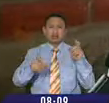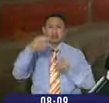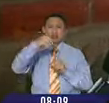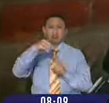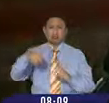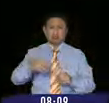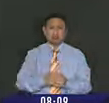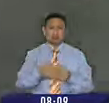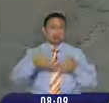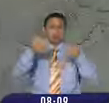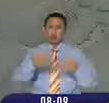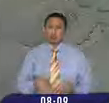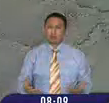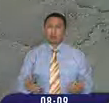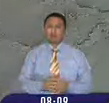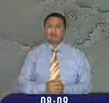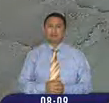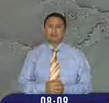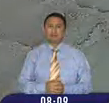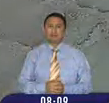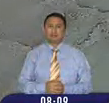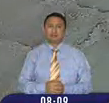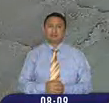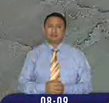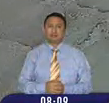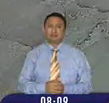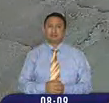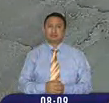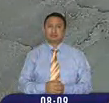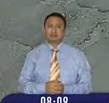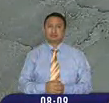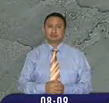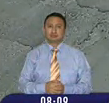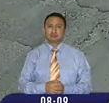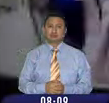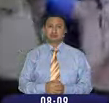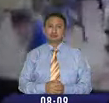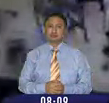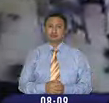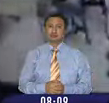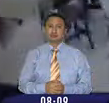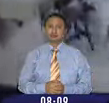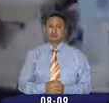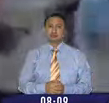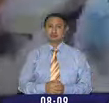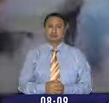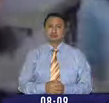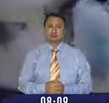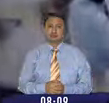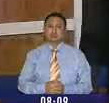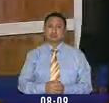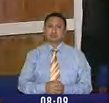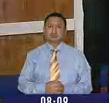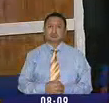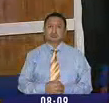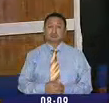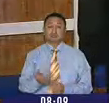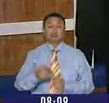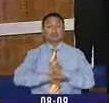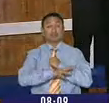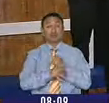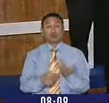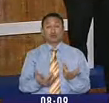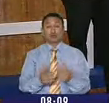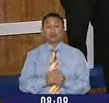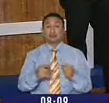no es justo. Informó Priscila Cadena. Los